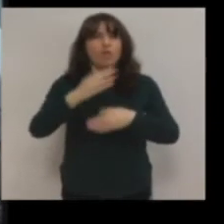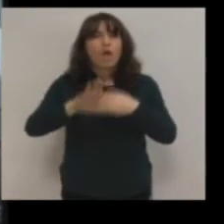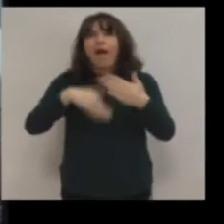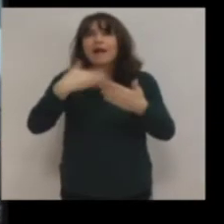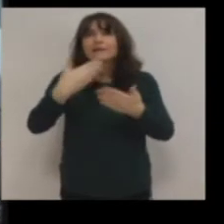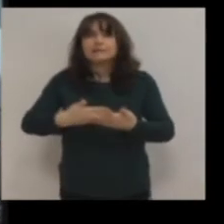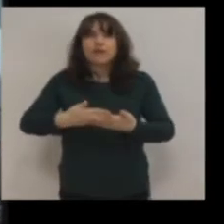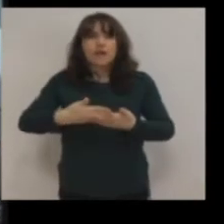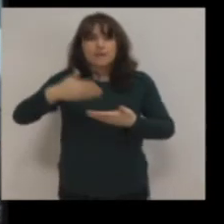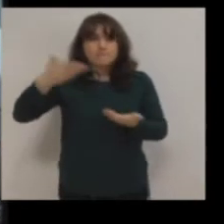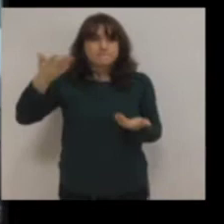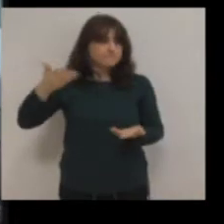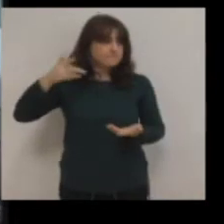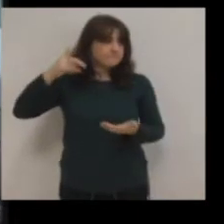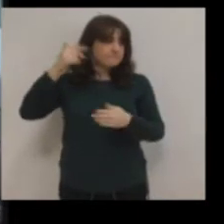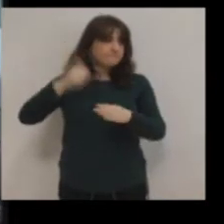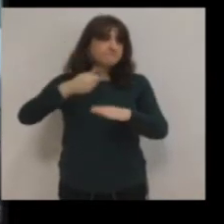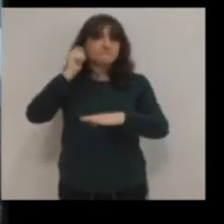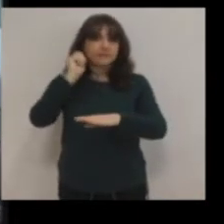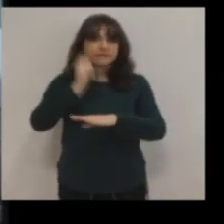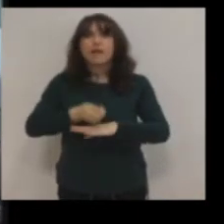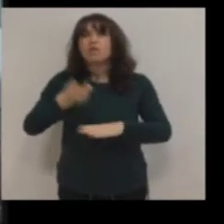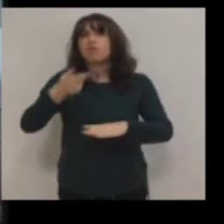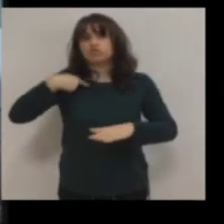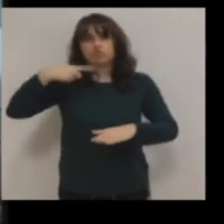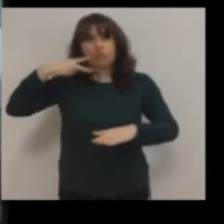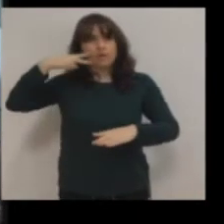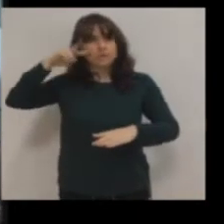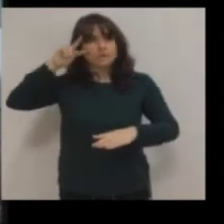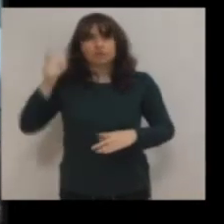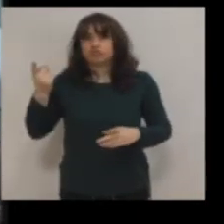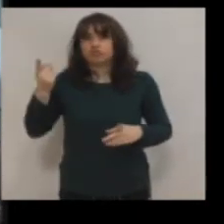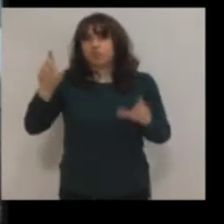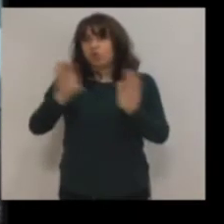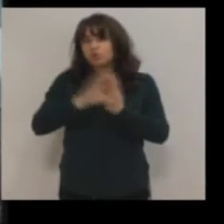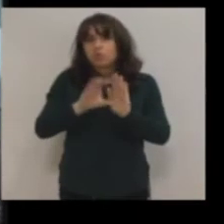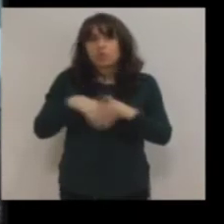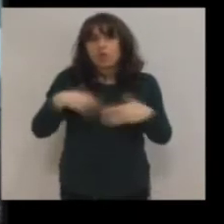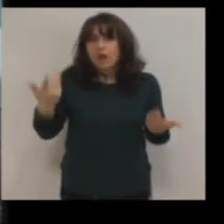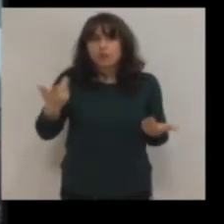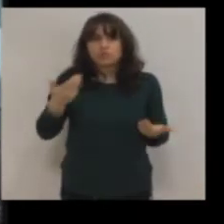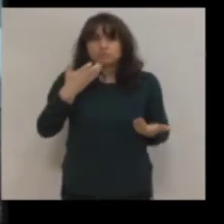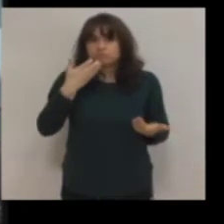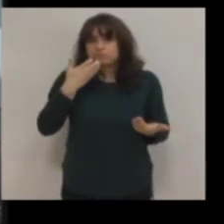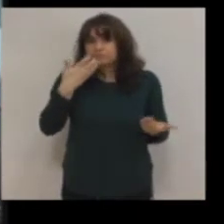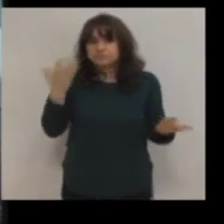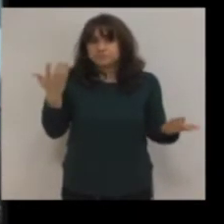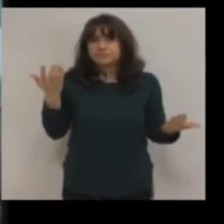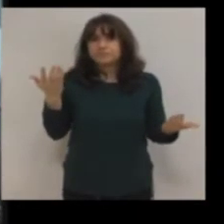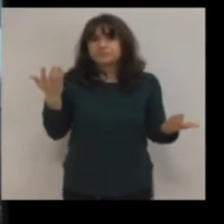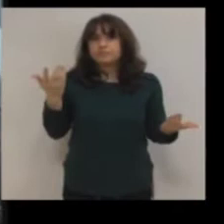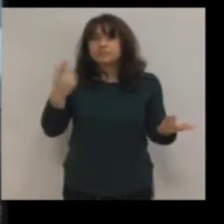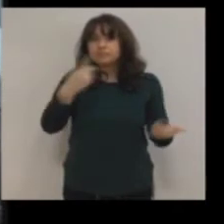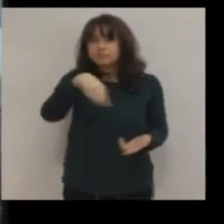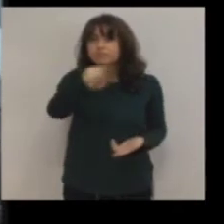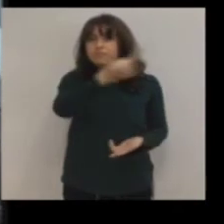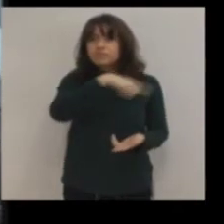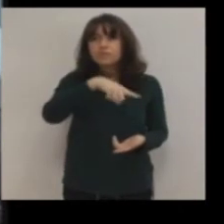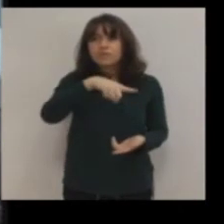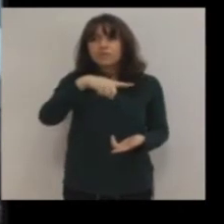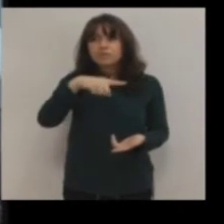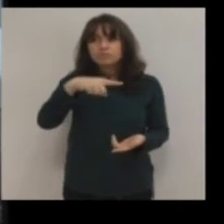llegar a magistrados y expertos constitucionales, los magistrados del Tribunal Constitucional, son